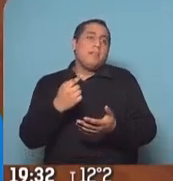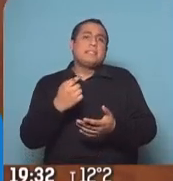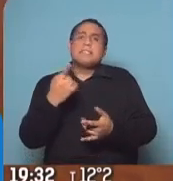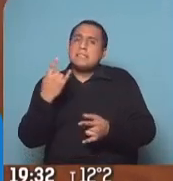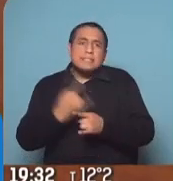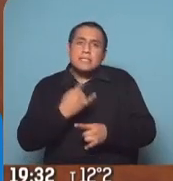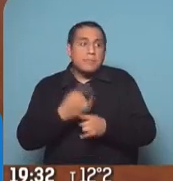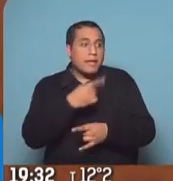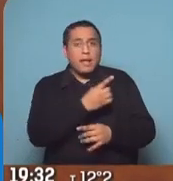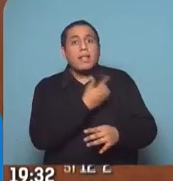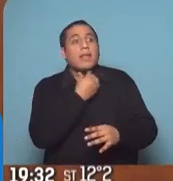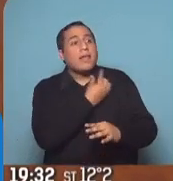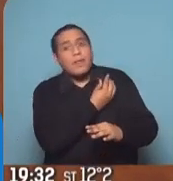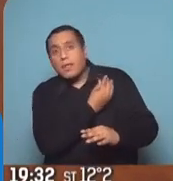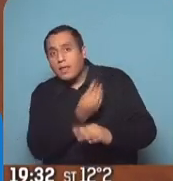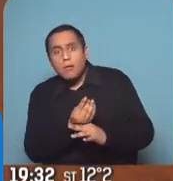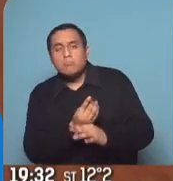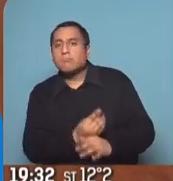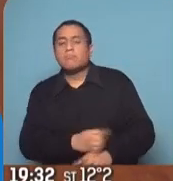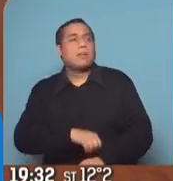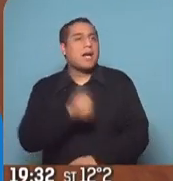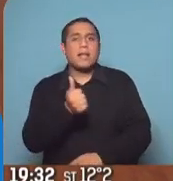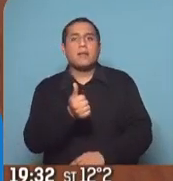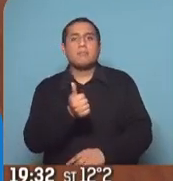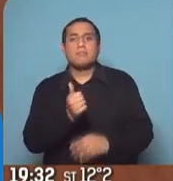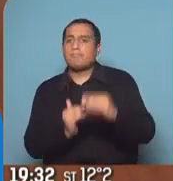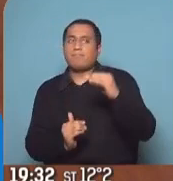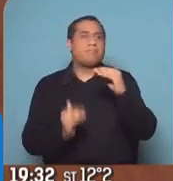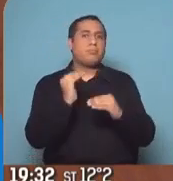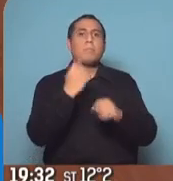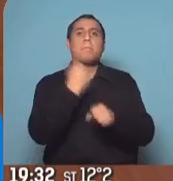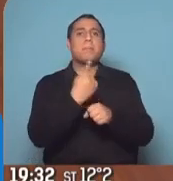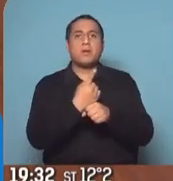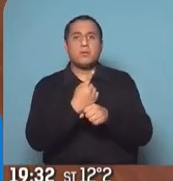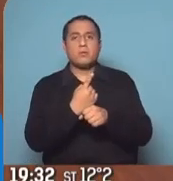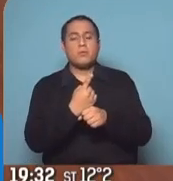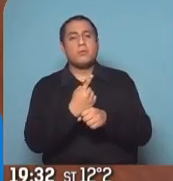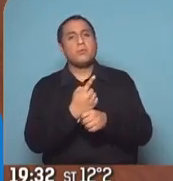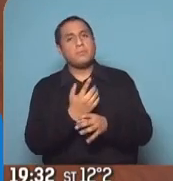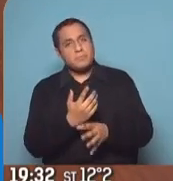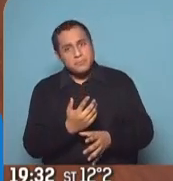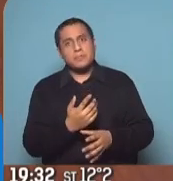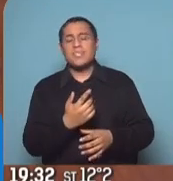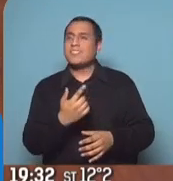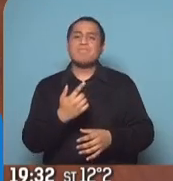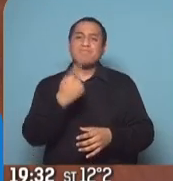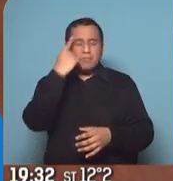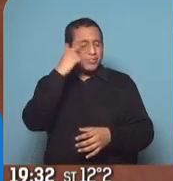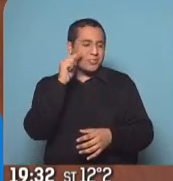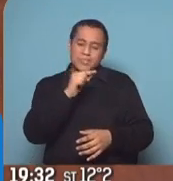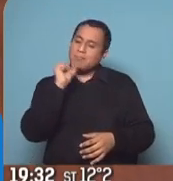que se presentó salió primero. Y esto es una cosa, una cuestión muy